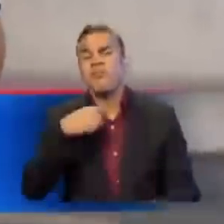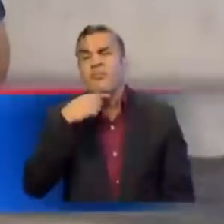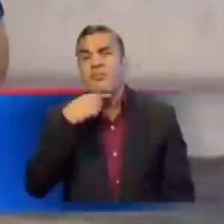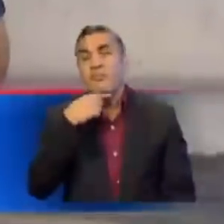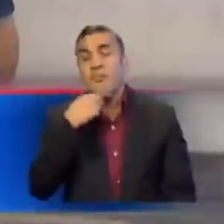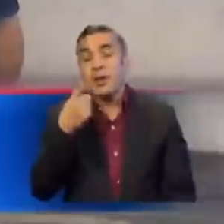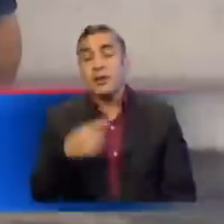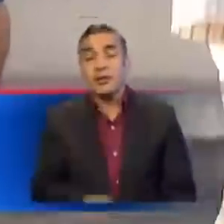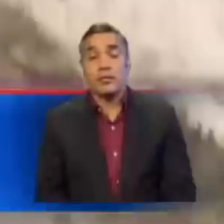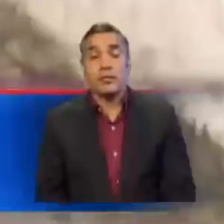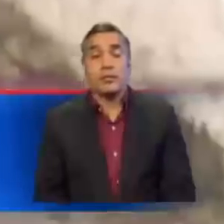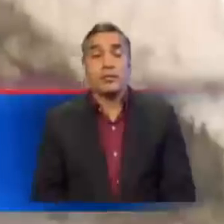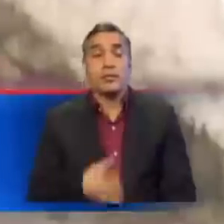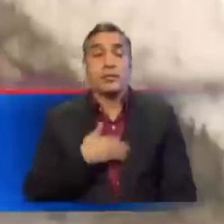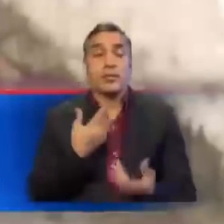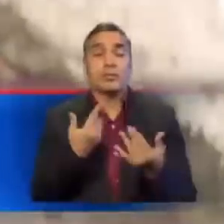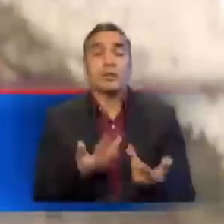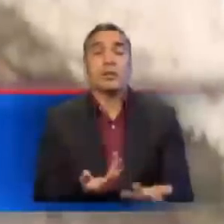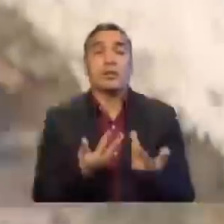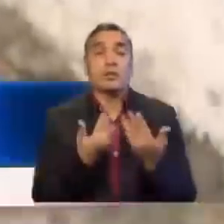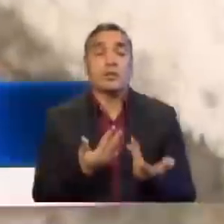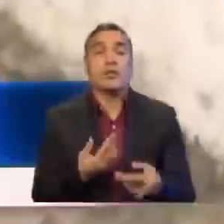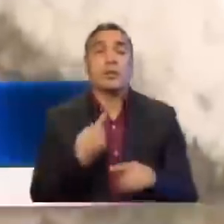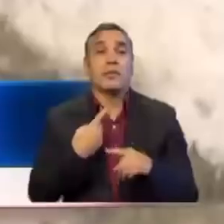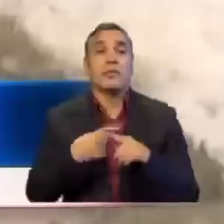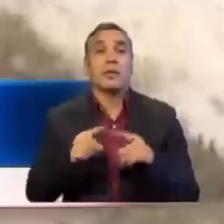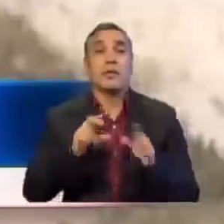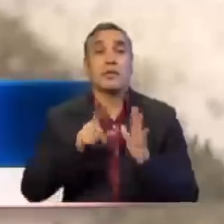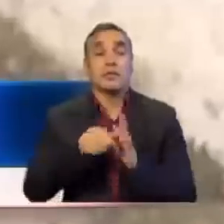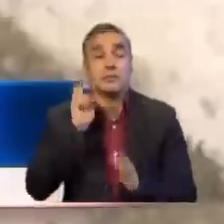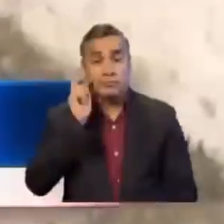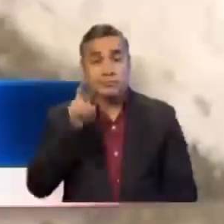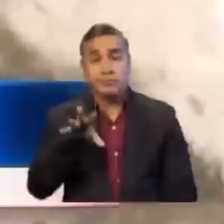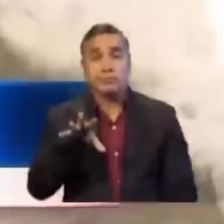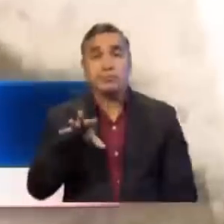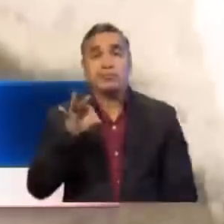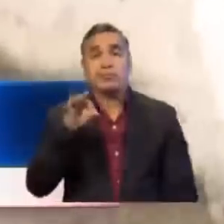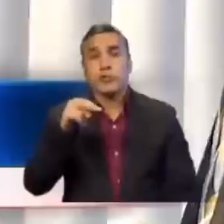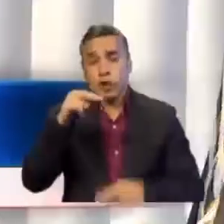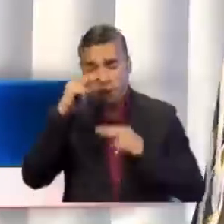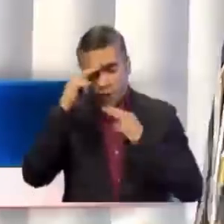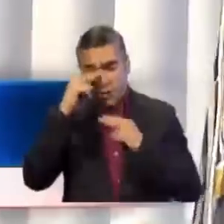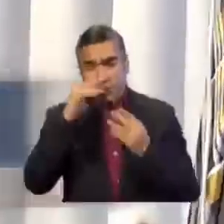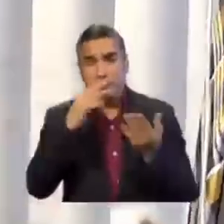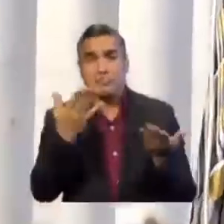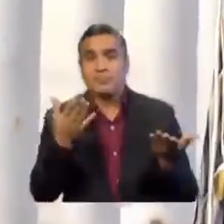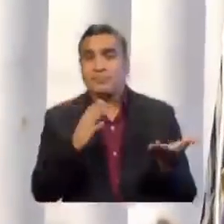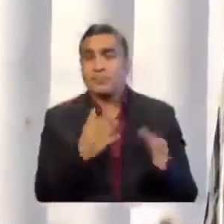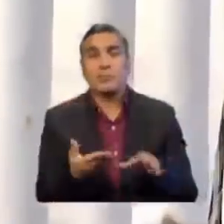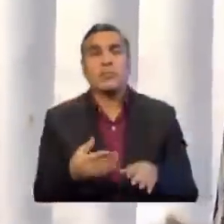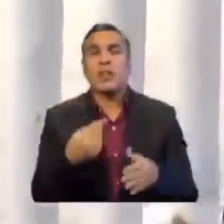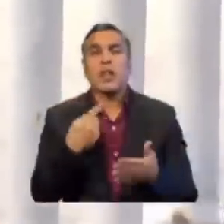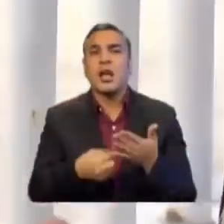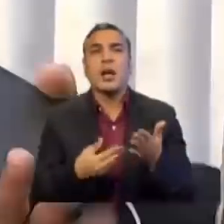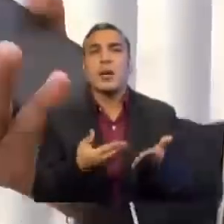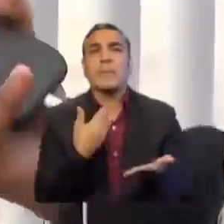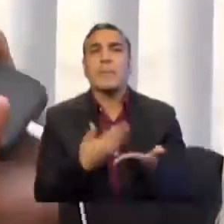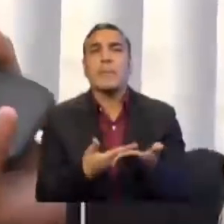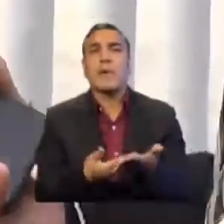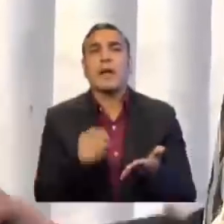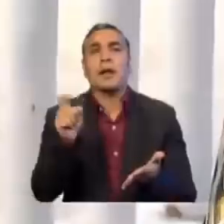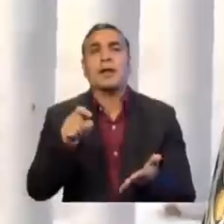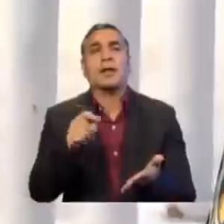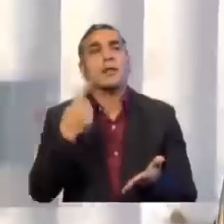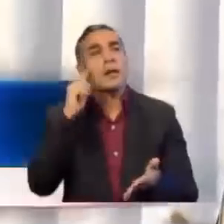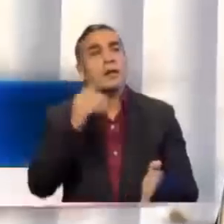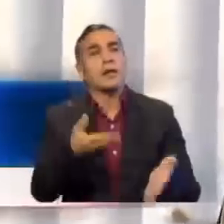cruel. Bastante esperarlo, pero para encontrarlo así con esta noticia que llamaron. ¿Qué tipo de papeles le han requerido para poder